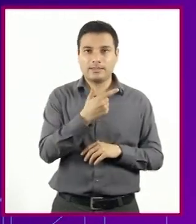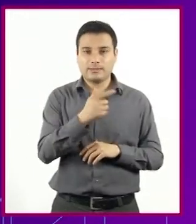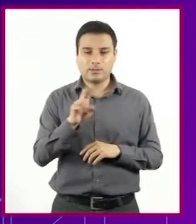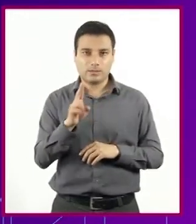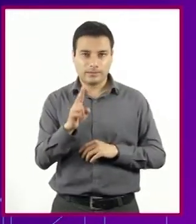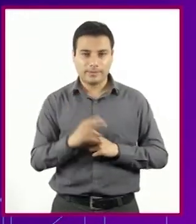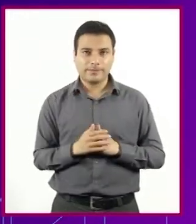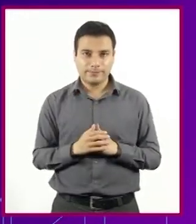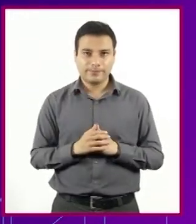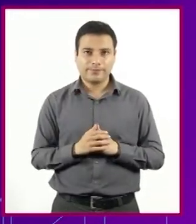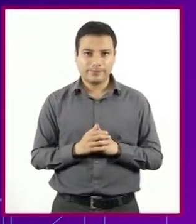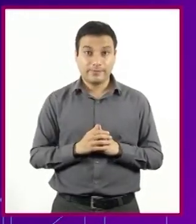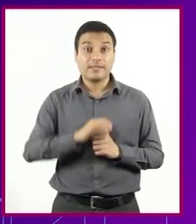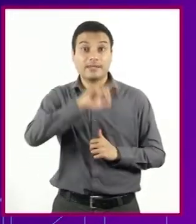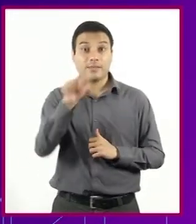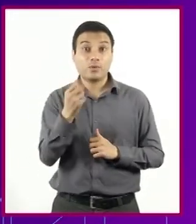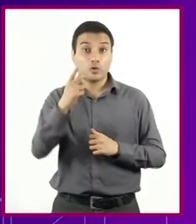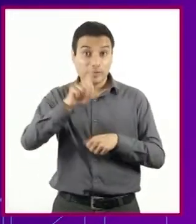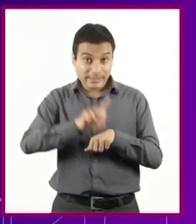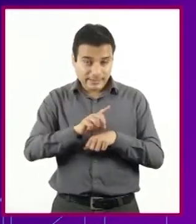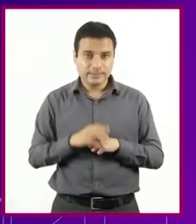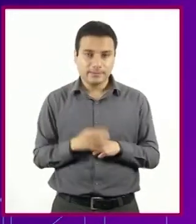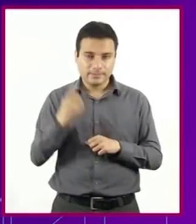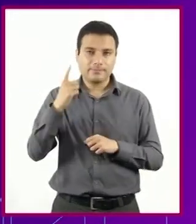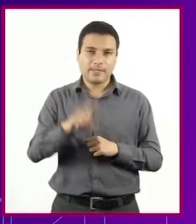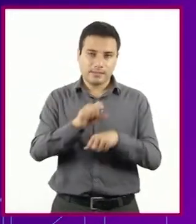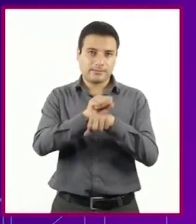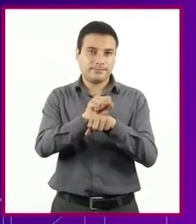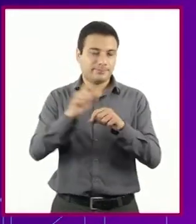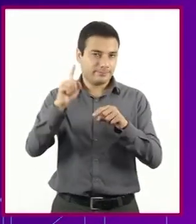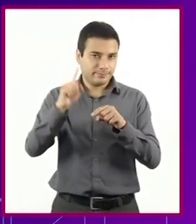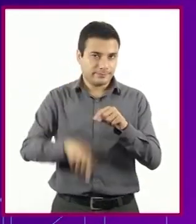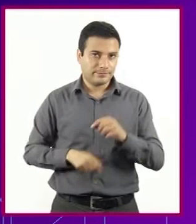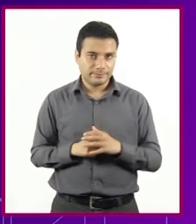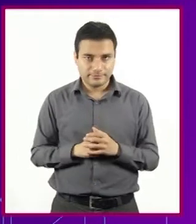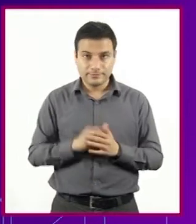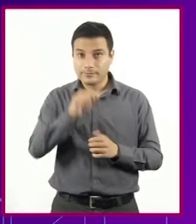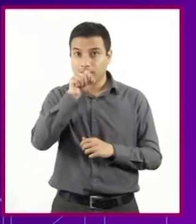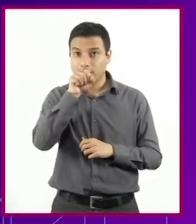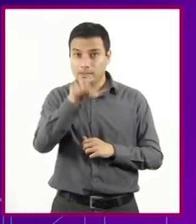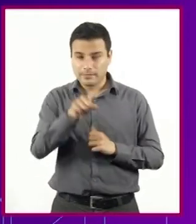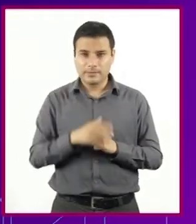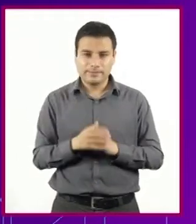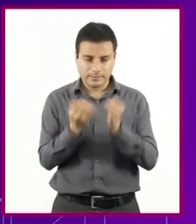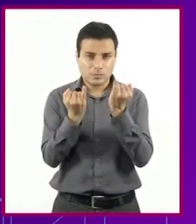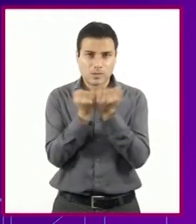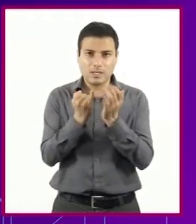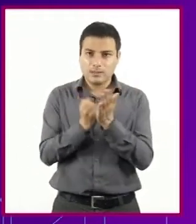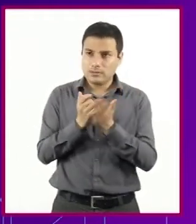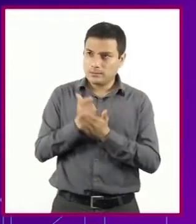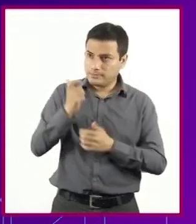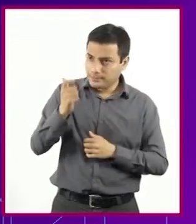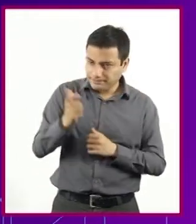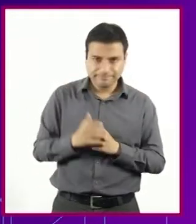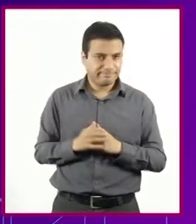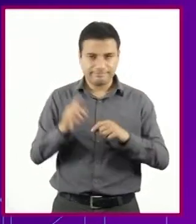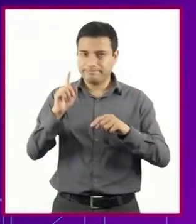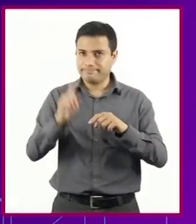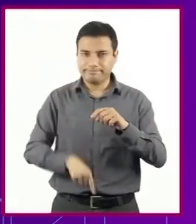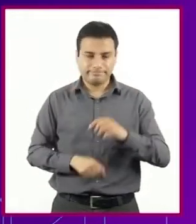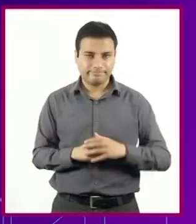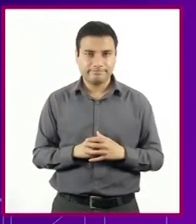noviembre. 2 días después, ordenó la abolición de la esclavitud junto con la supresión del tributo y la reducción de